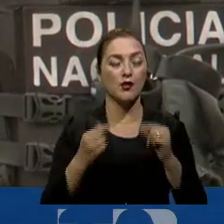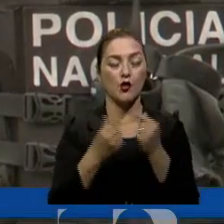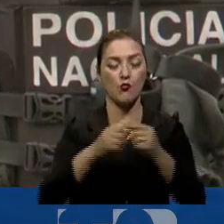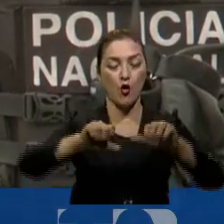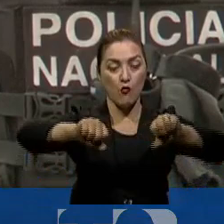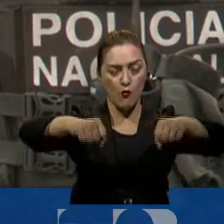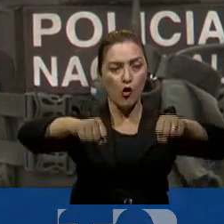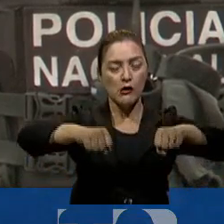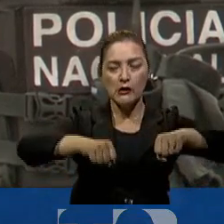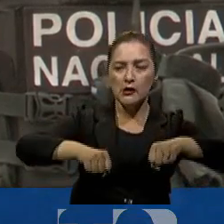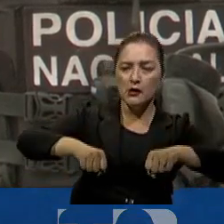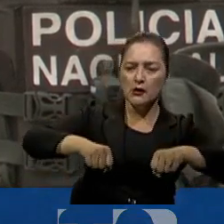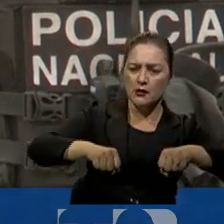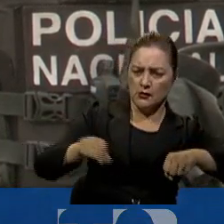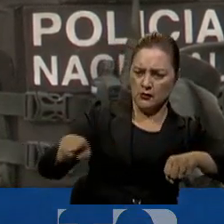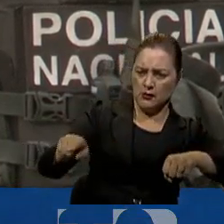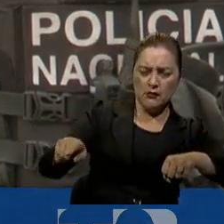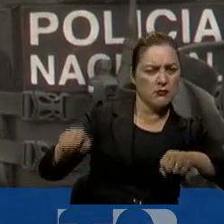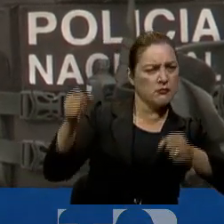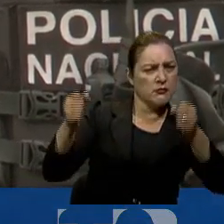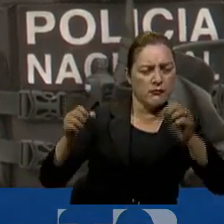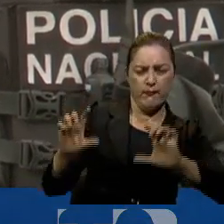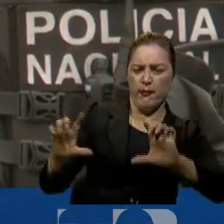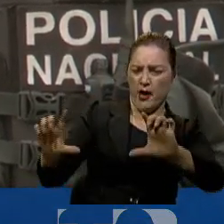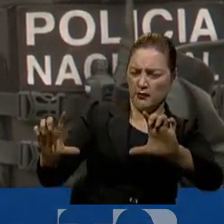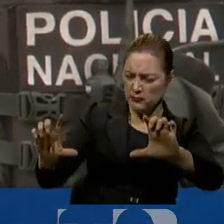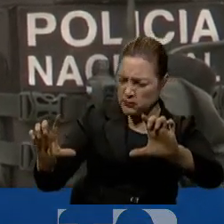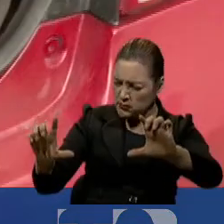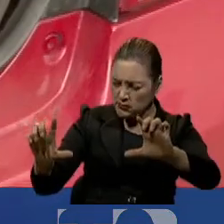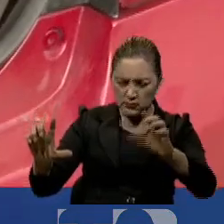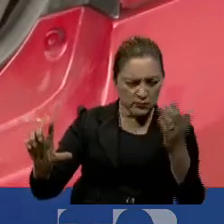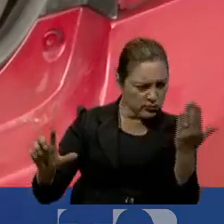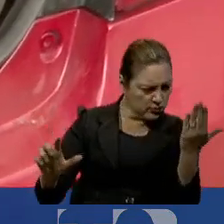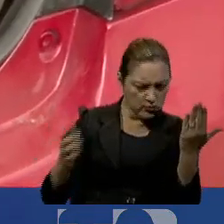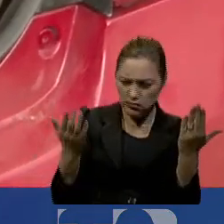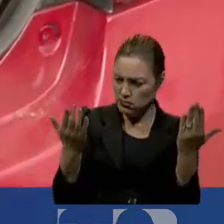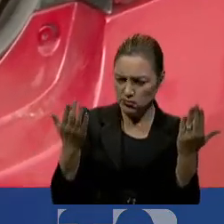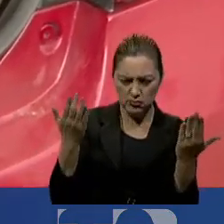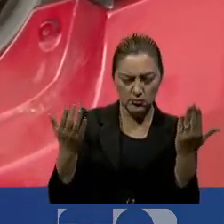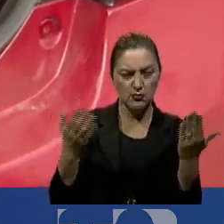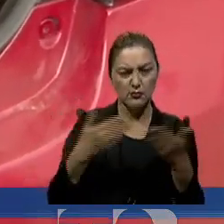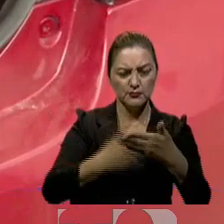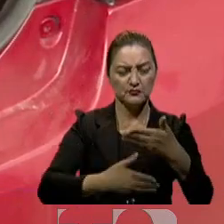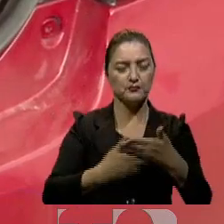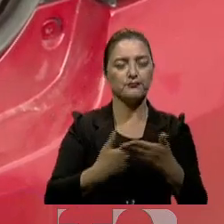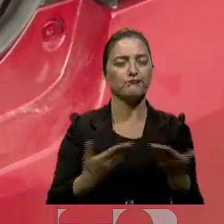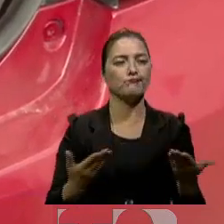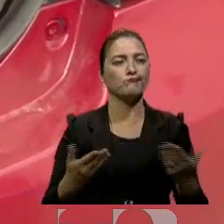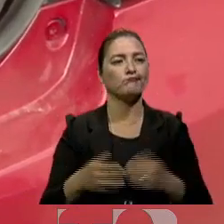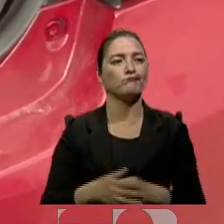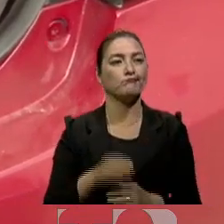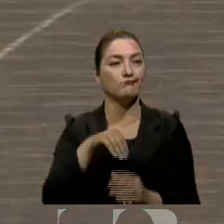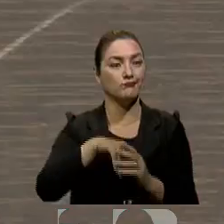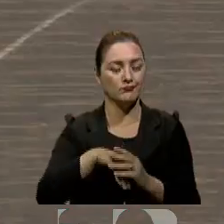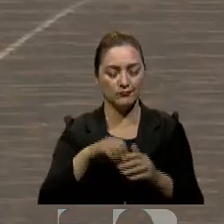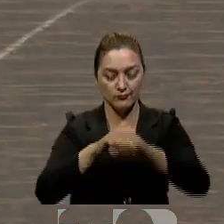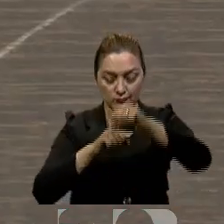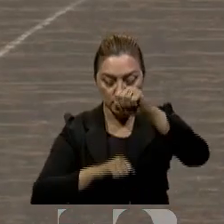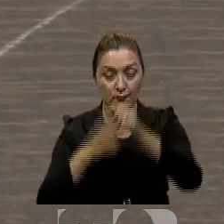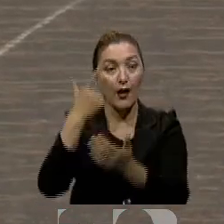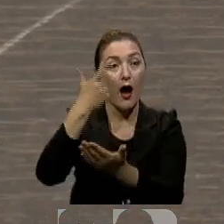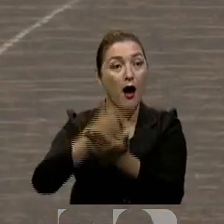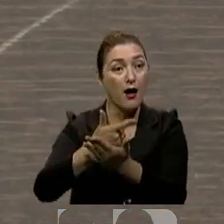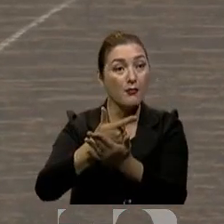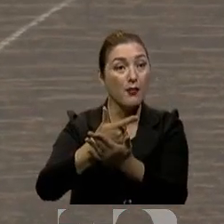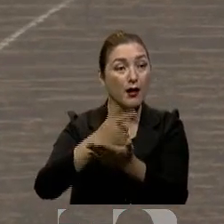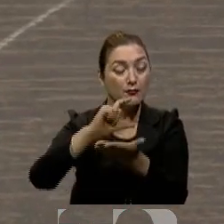del distrito se percata que las placas del vehículo no corresponden al automotor. Y de la misma manera, al interior del vehículo se encuentra un arma de fuego con